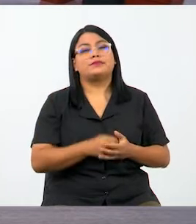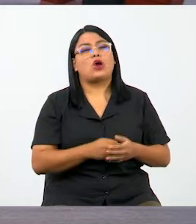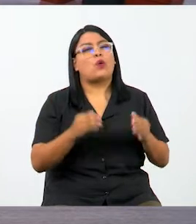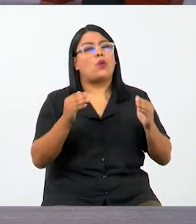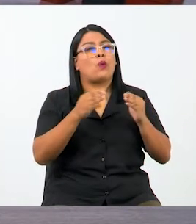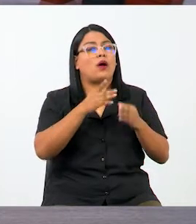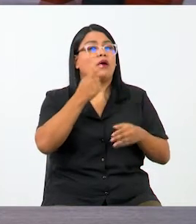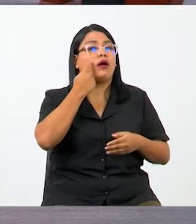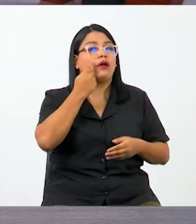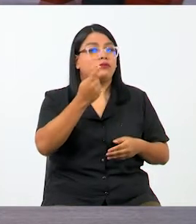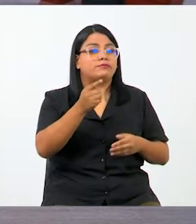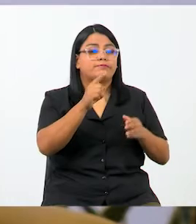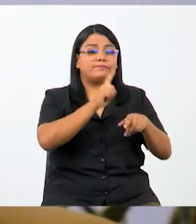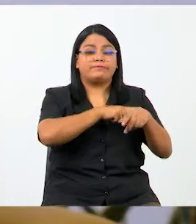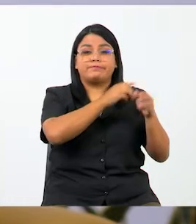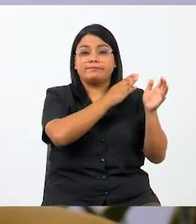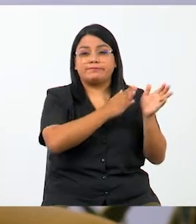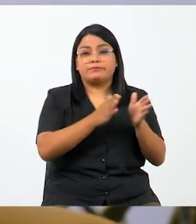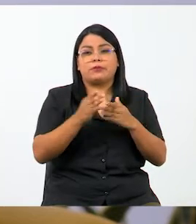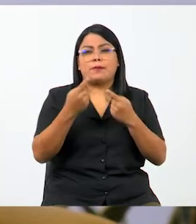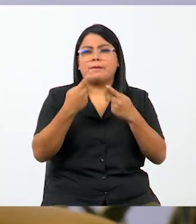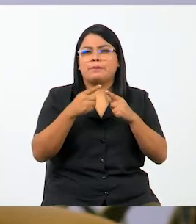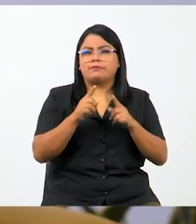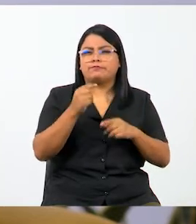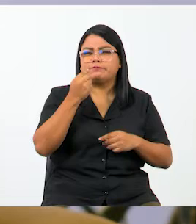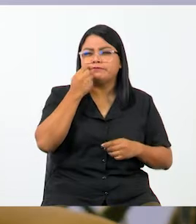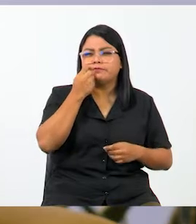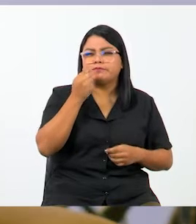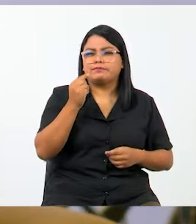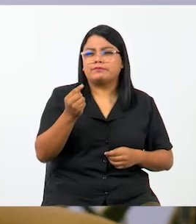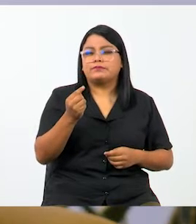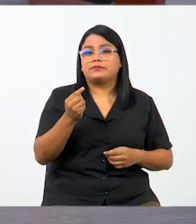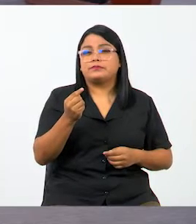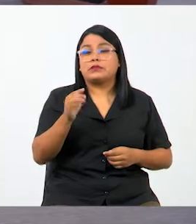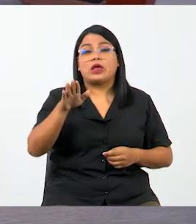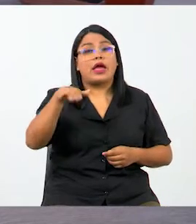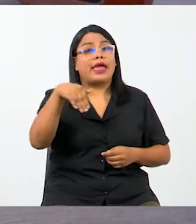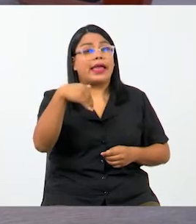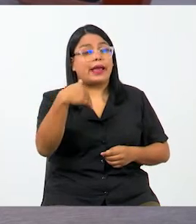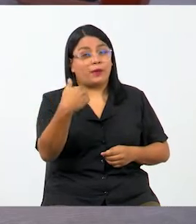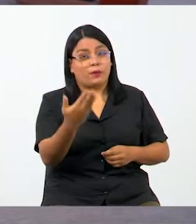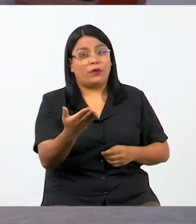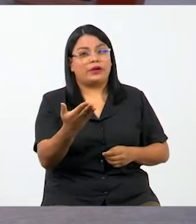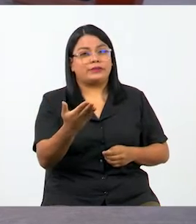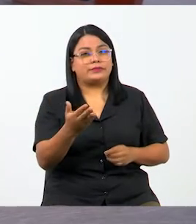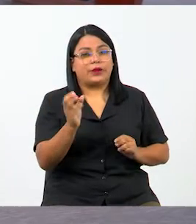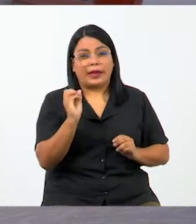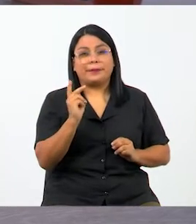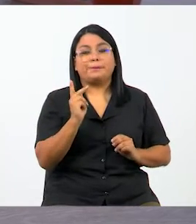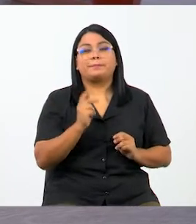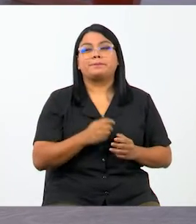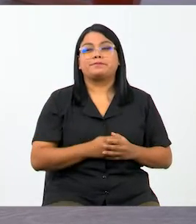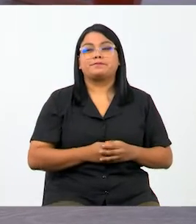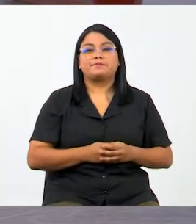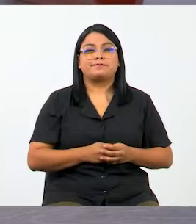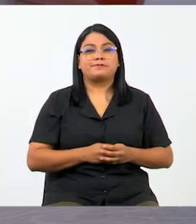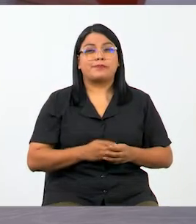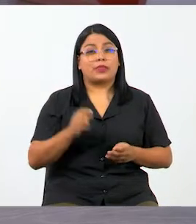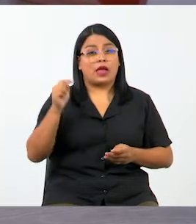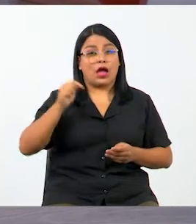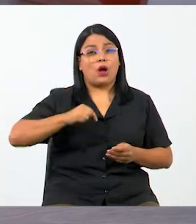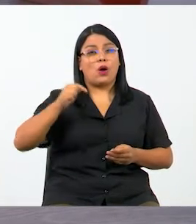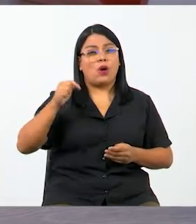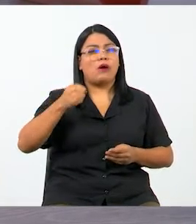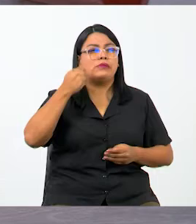jornalización, pero este apartado lo abordaremos más adelante. Y ahora pasaremos a ver el contenido de una